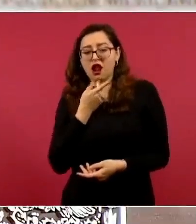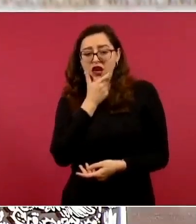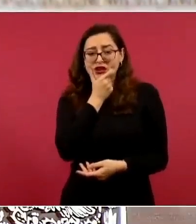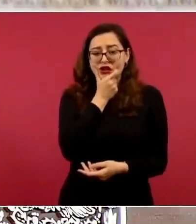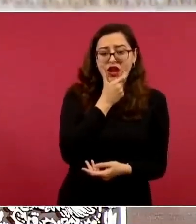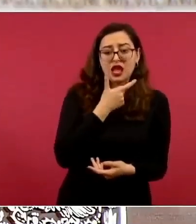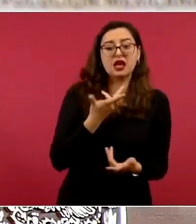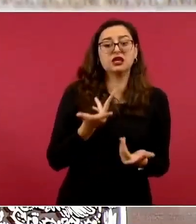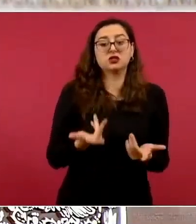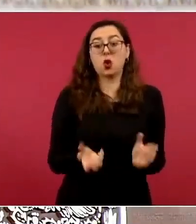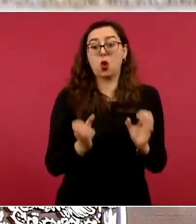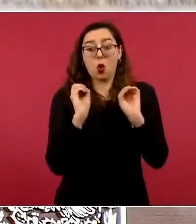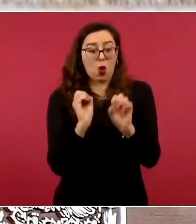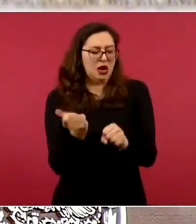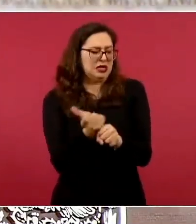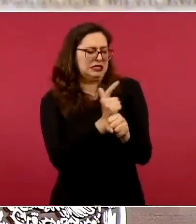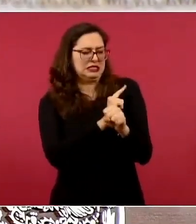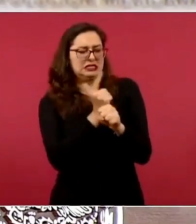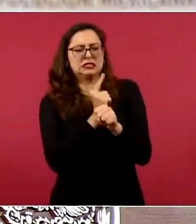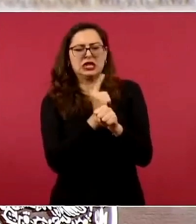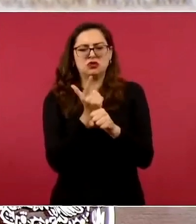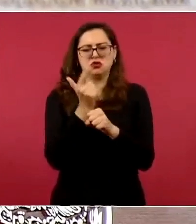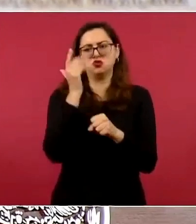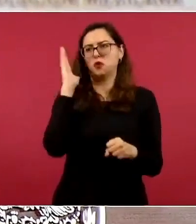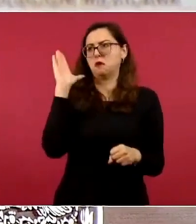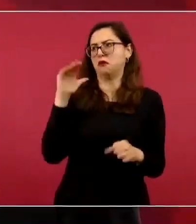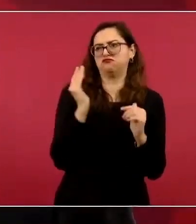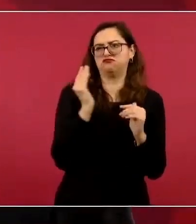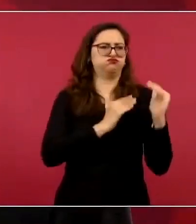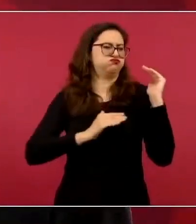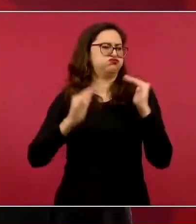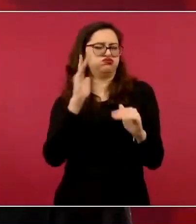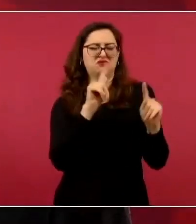o porque tienen títulos académicos.